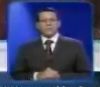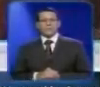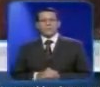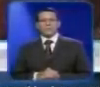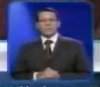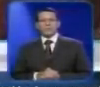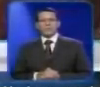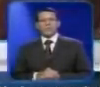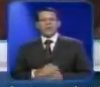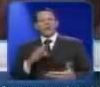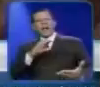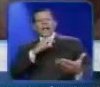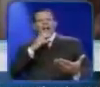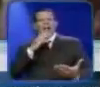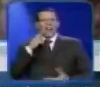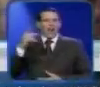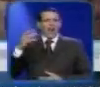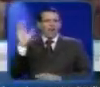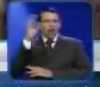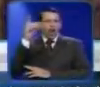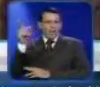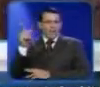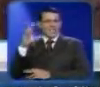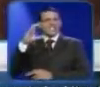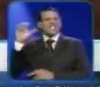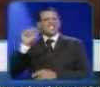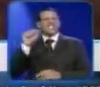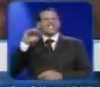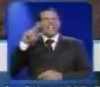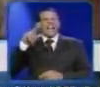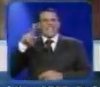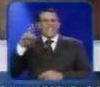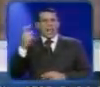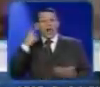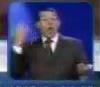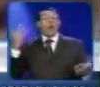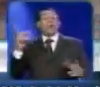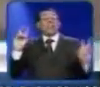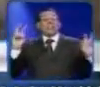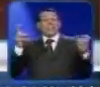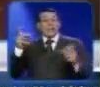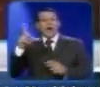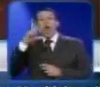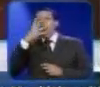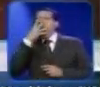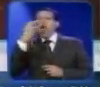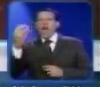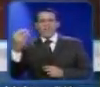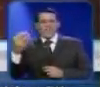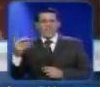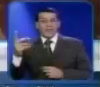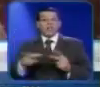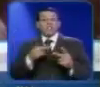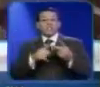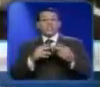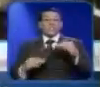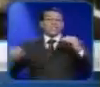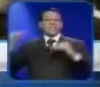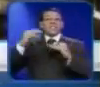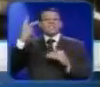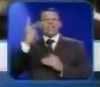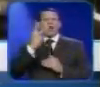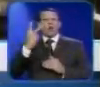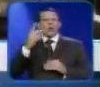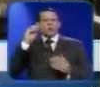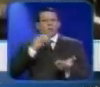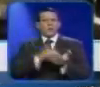La cantante colombiana Shakira roza la perfección con su polémico tema Loba, pues escaló a la segunda posición del Hot Latin